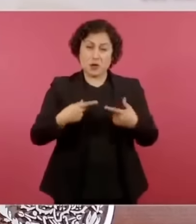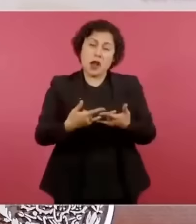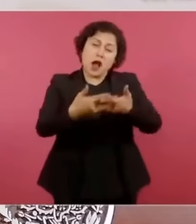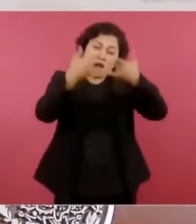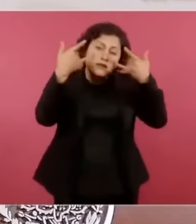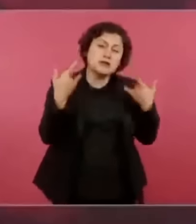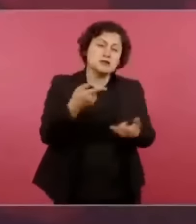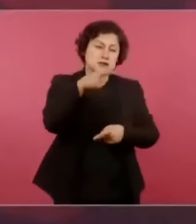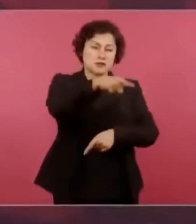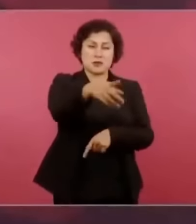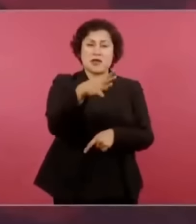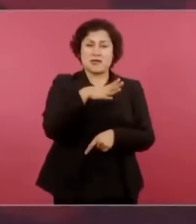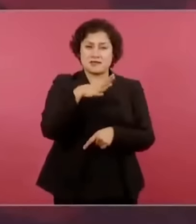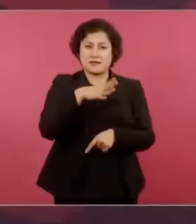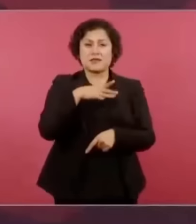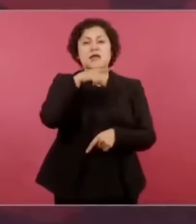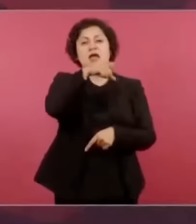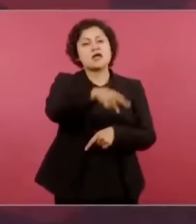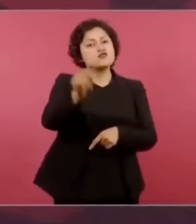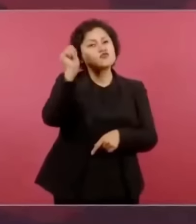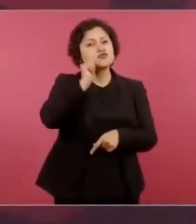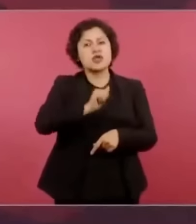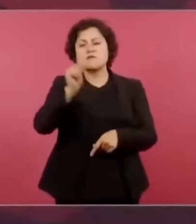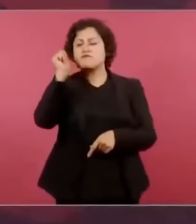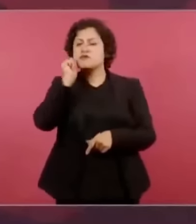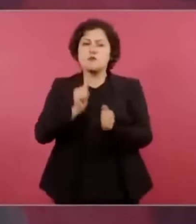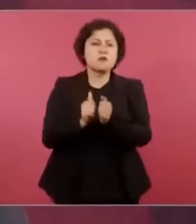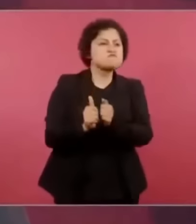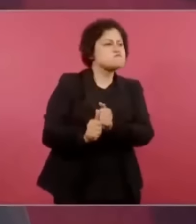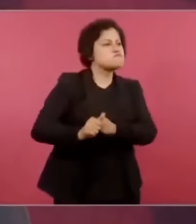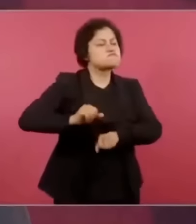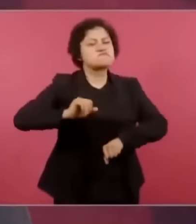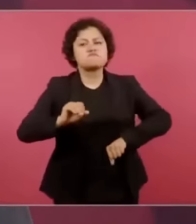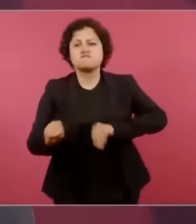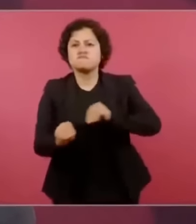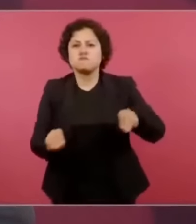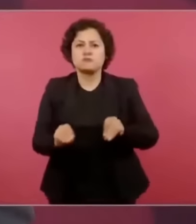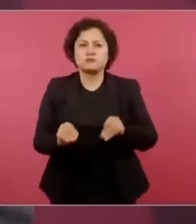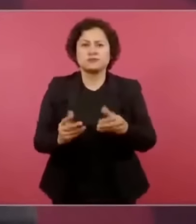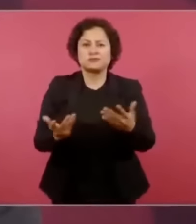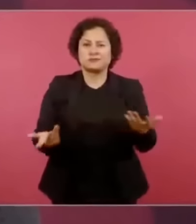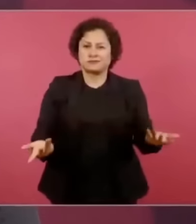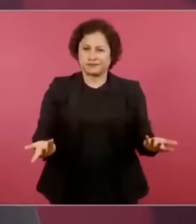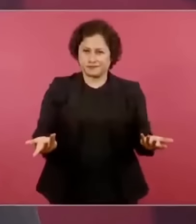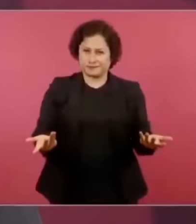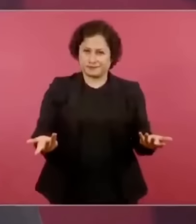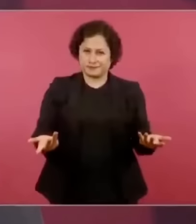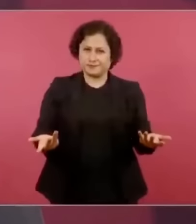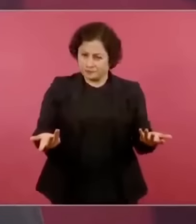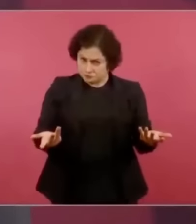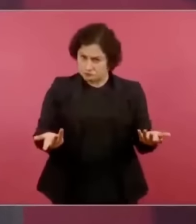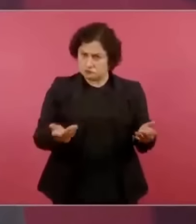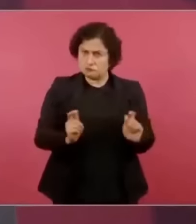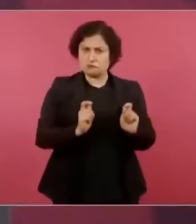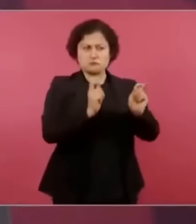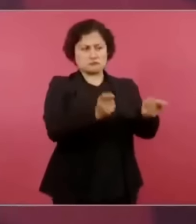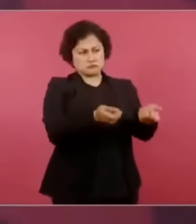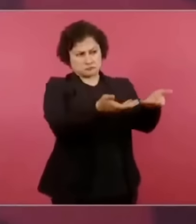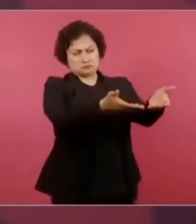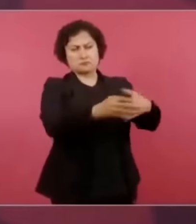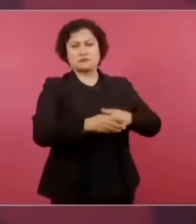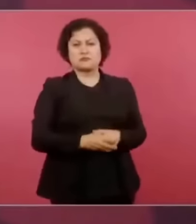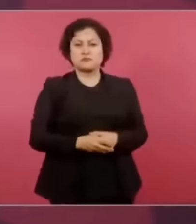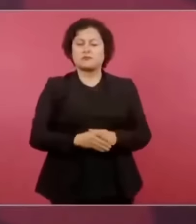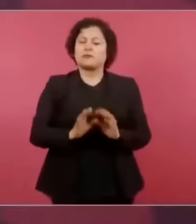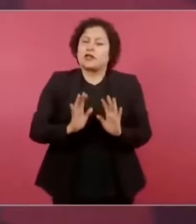transformaciones en México, el pueblo de Sonora. Entonces, vamos a dejárselos al pueblo. Y ya no estemos hablando de eso